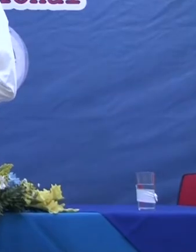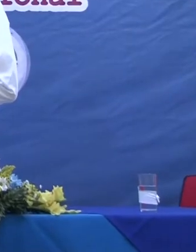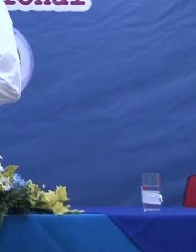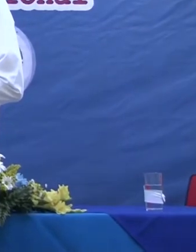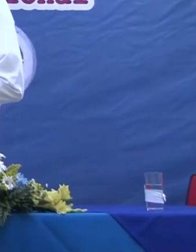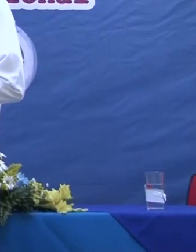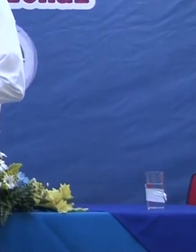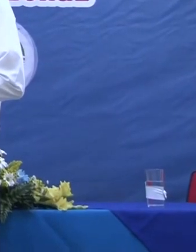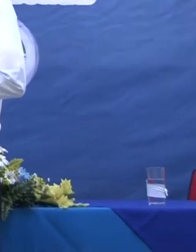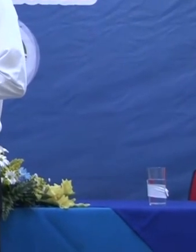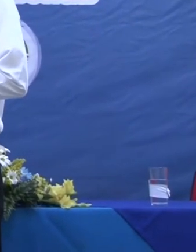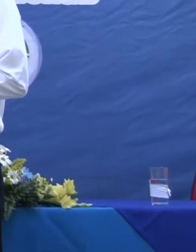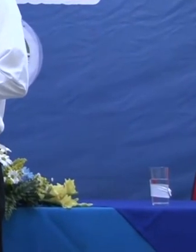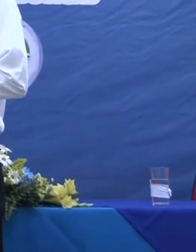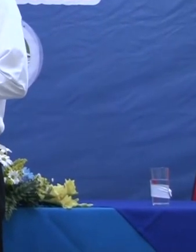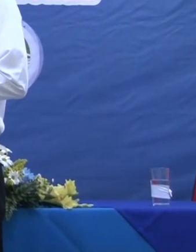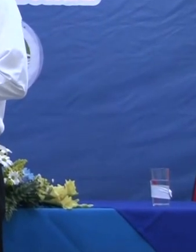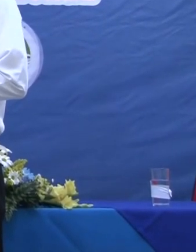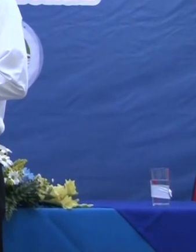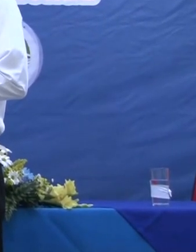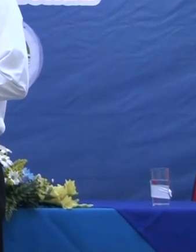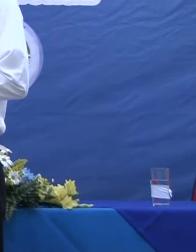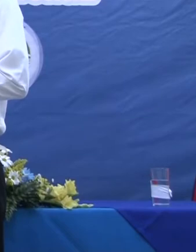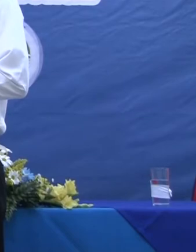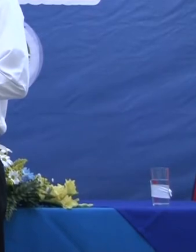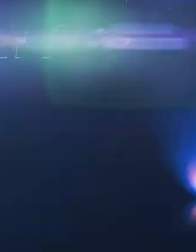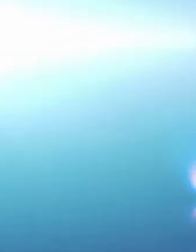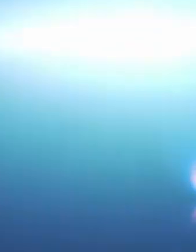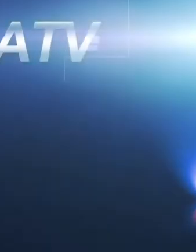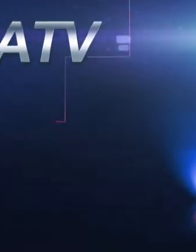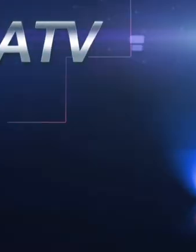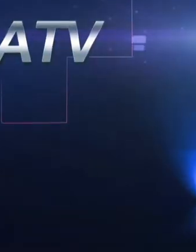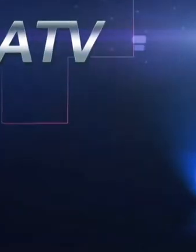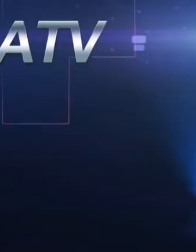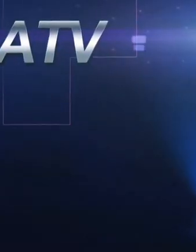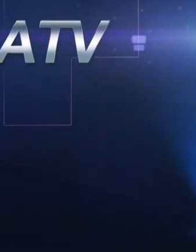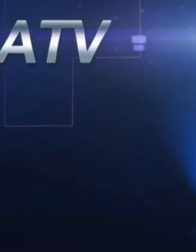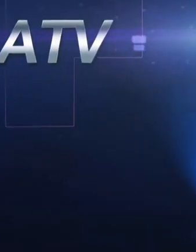uso. Con cámara de Wendell Noguera para el canal parlamentario, informó Liz Escoto.